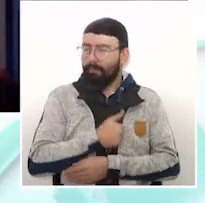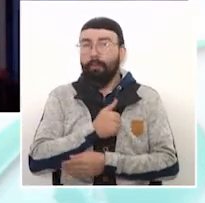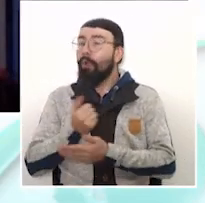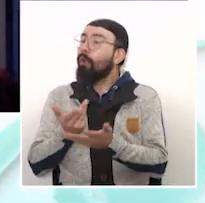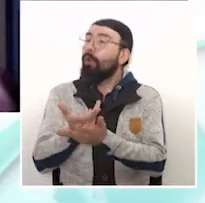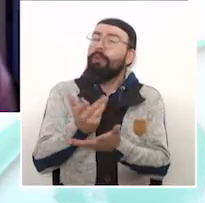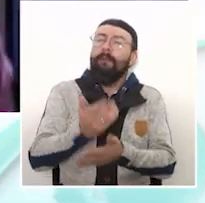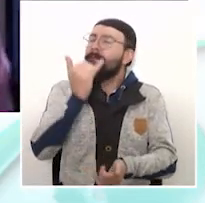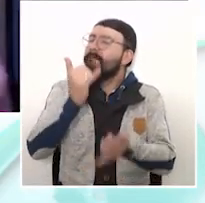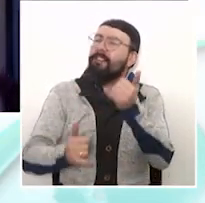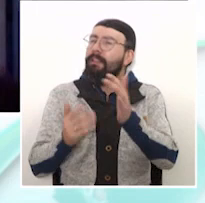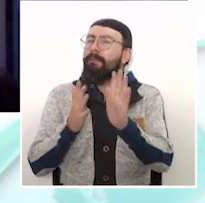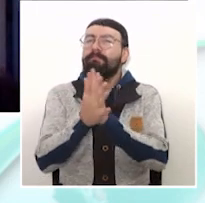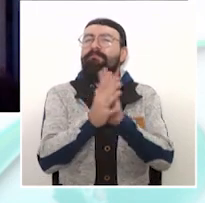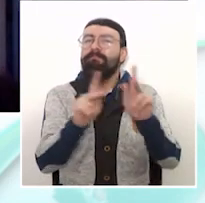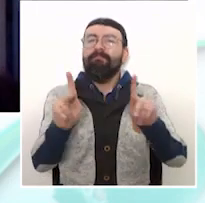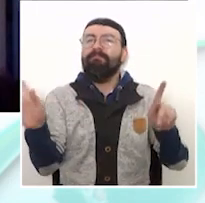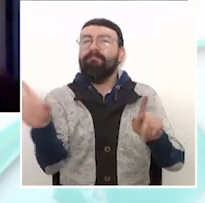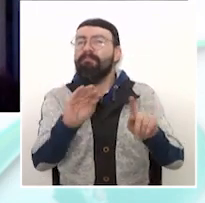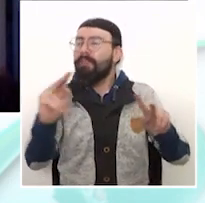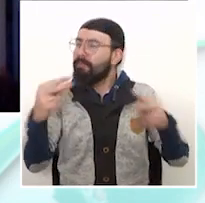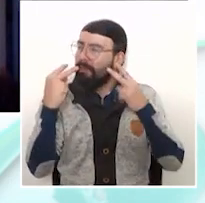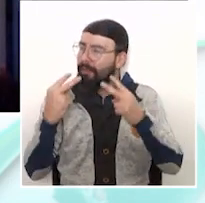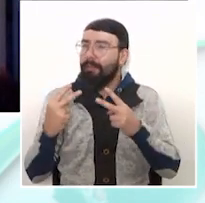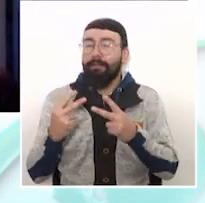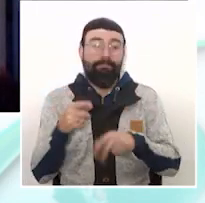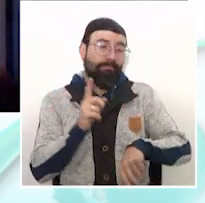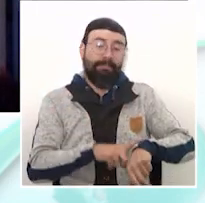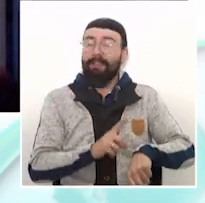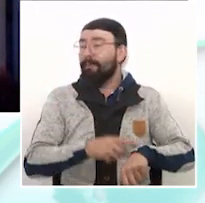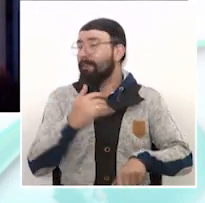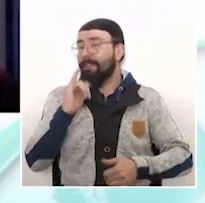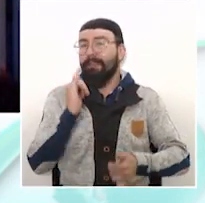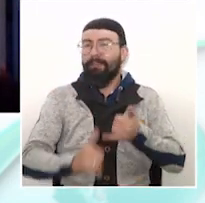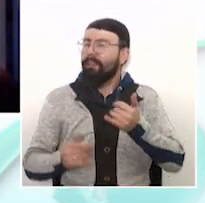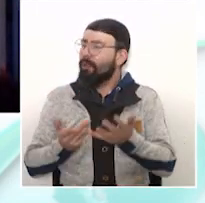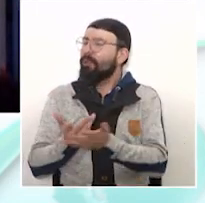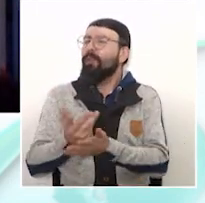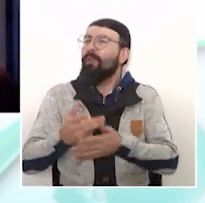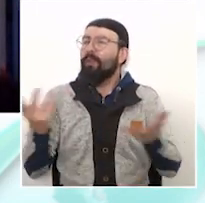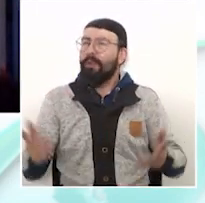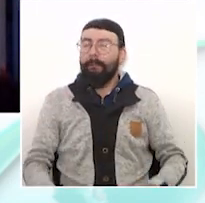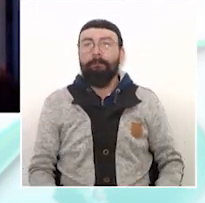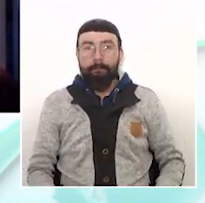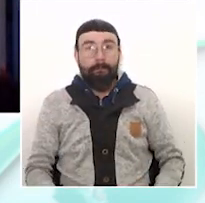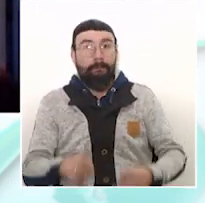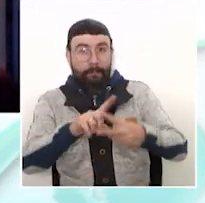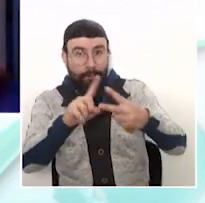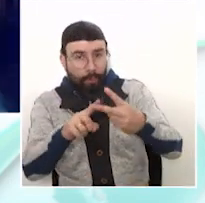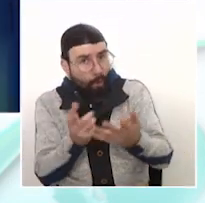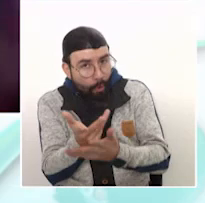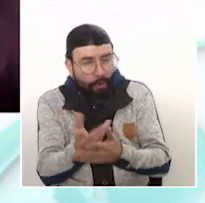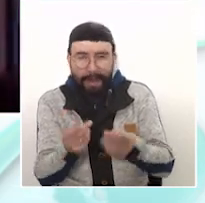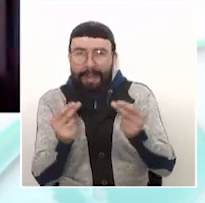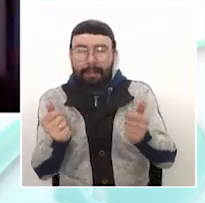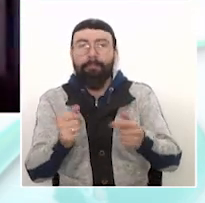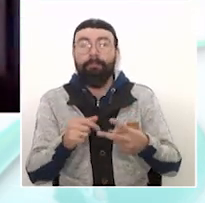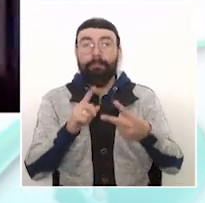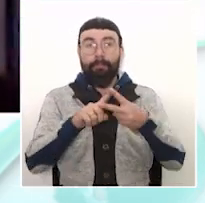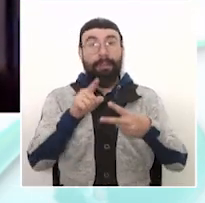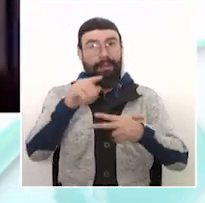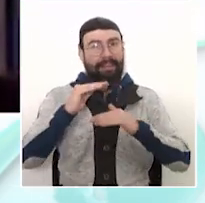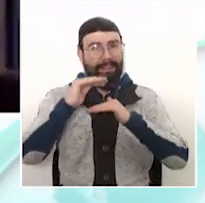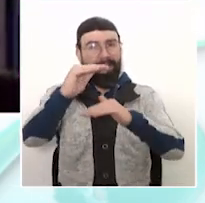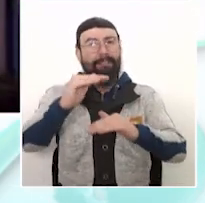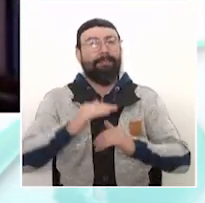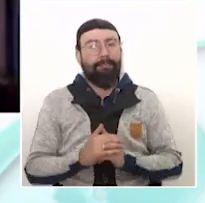final a todas las personas que nos están viendo, ya que se nos acabó el tiempo. Bueno, dos tips rapidito. Un regalito para ustedes,